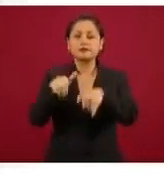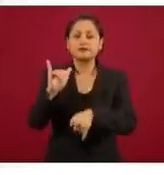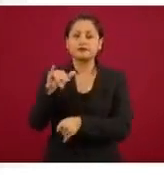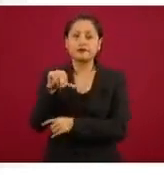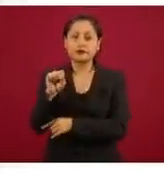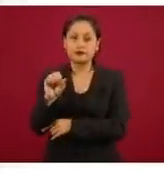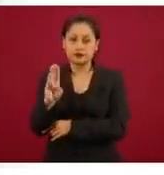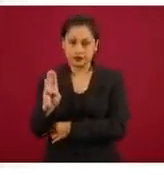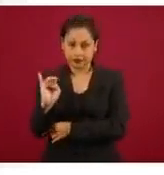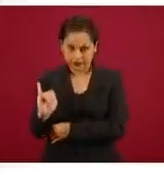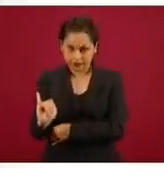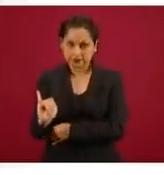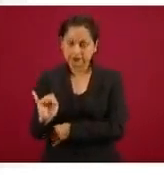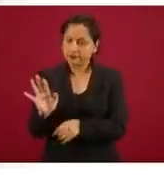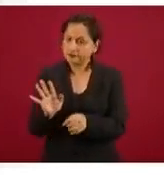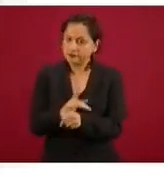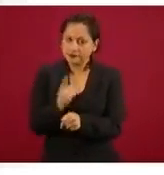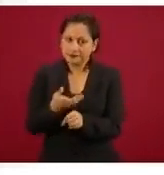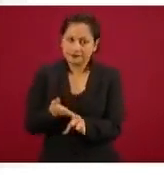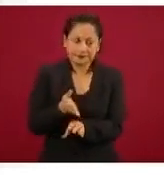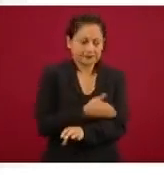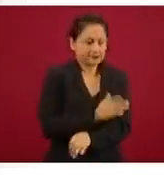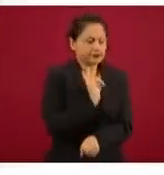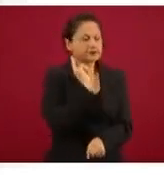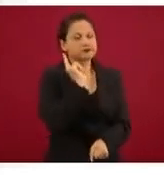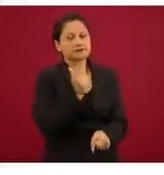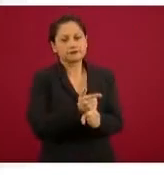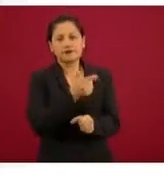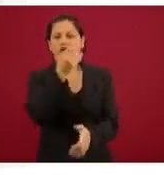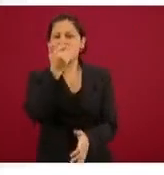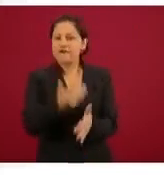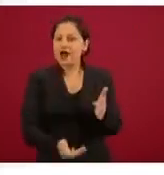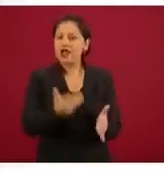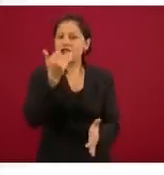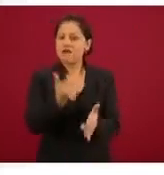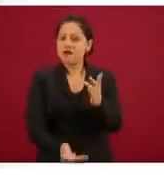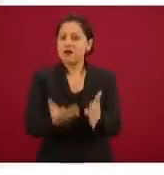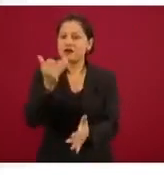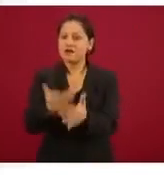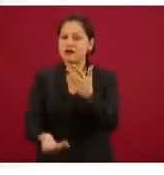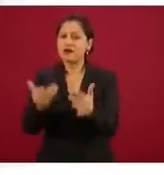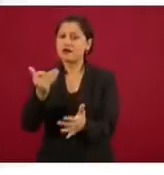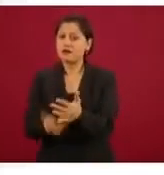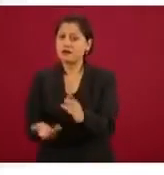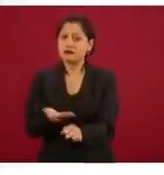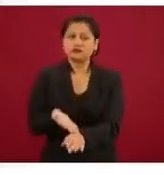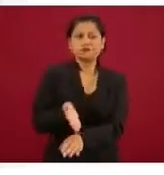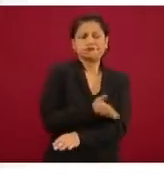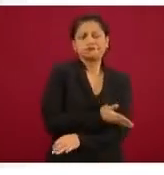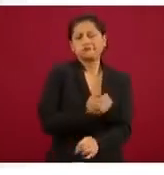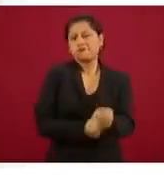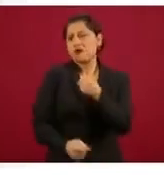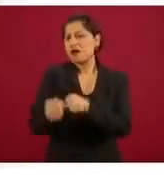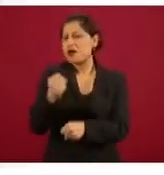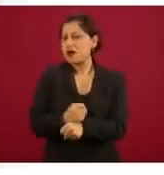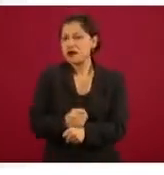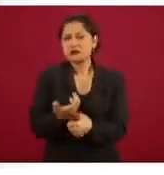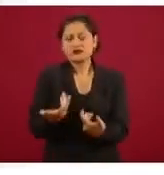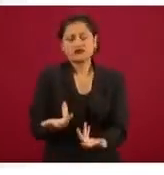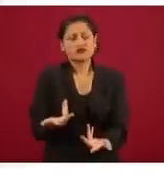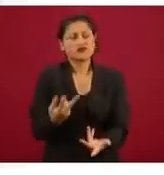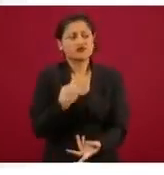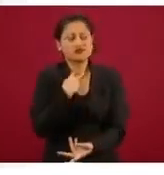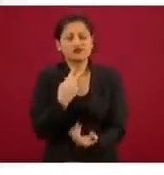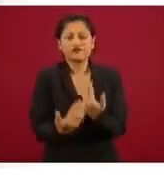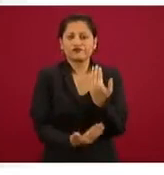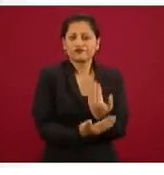brecha de personal de salud que teníamos de varias décadas atrás. Tuvimos una respuesta inicialmente muy buena, que se ve